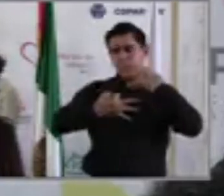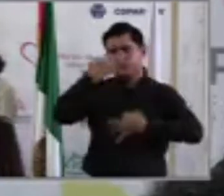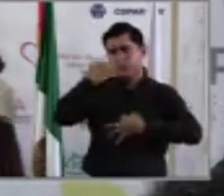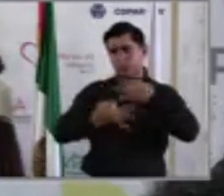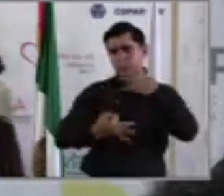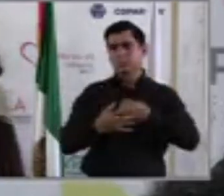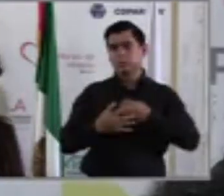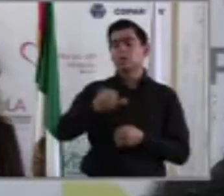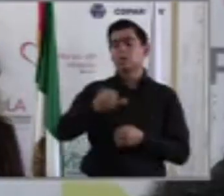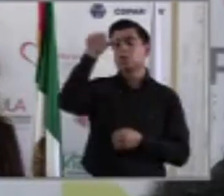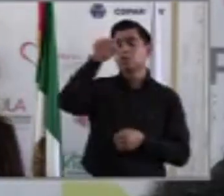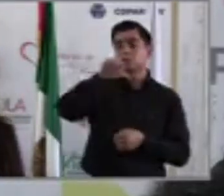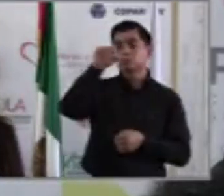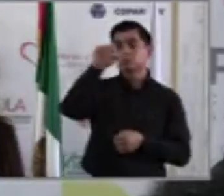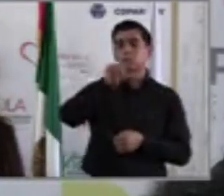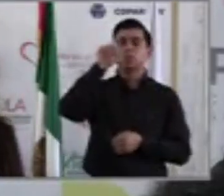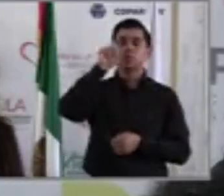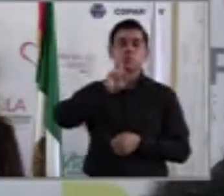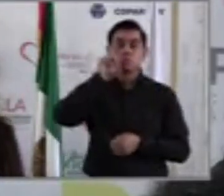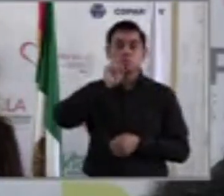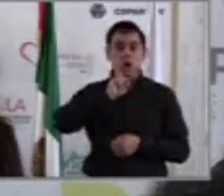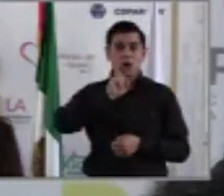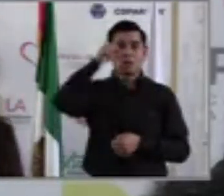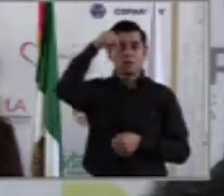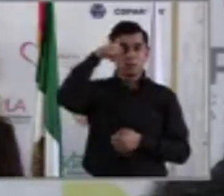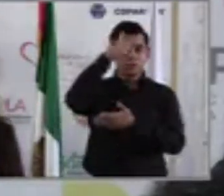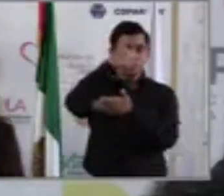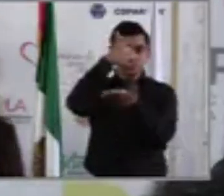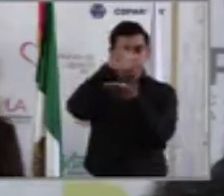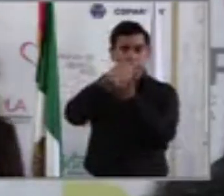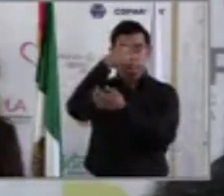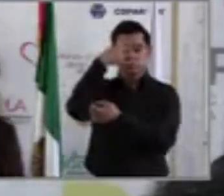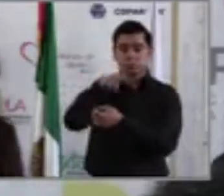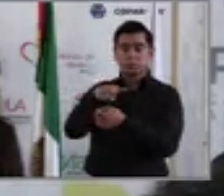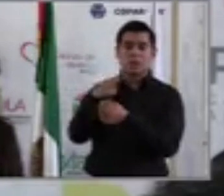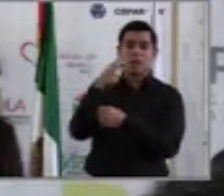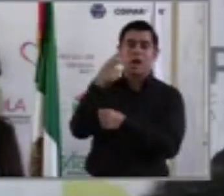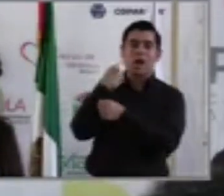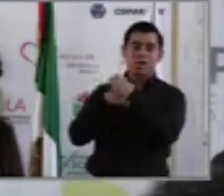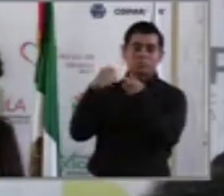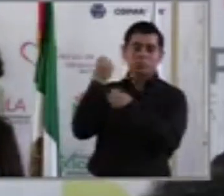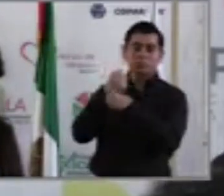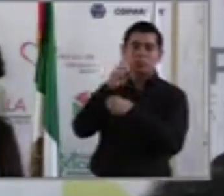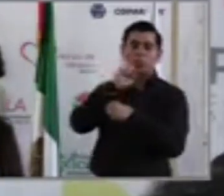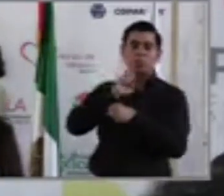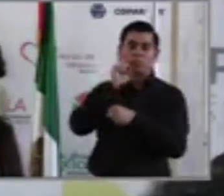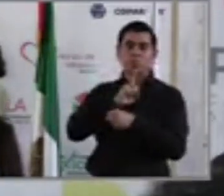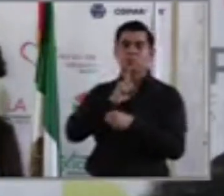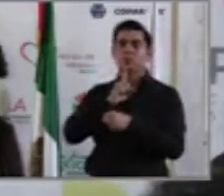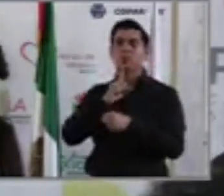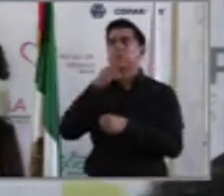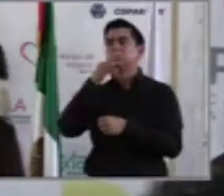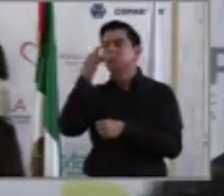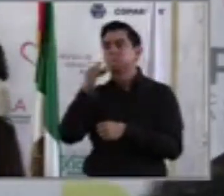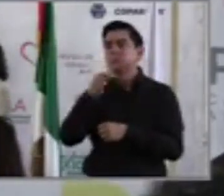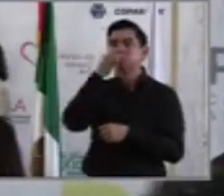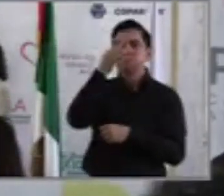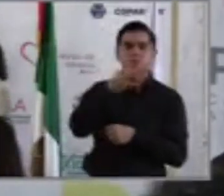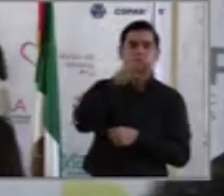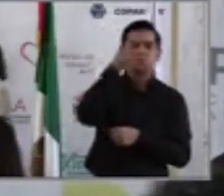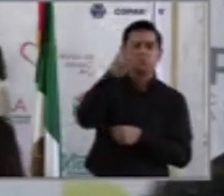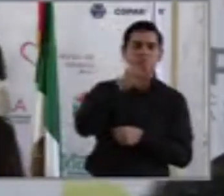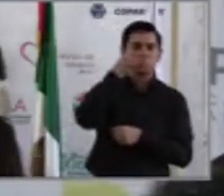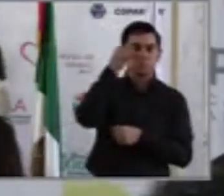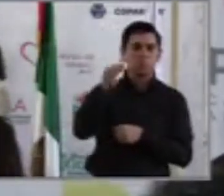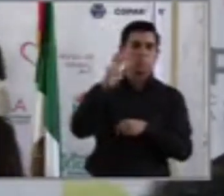Hoy las mujeres de esta ciudad, los últimos años, se han expresado de manera más contundente porque